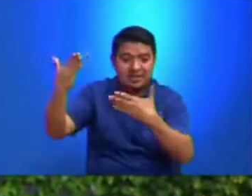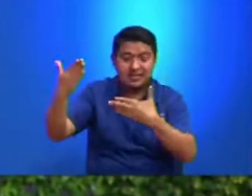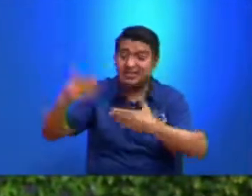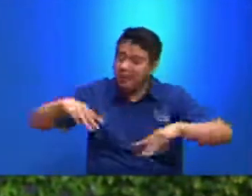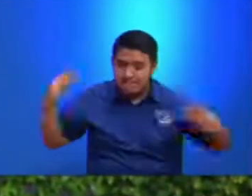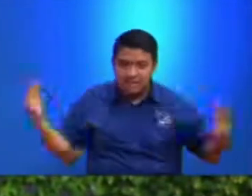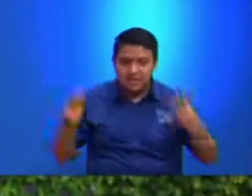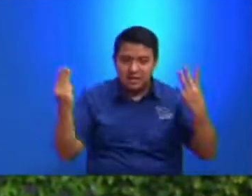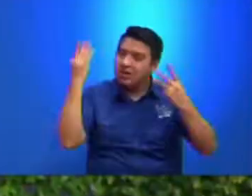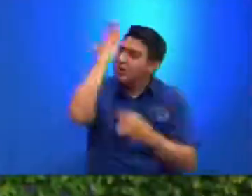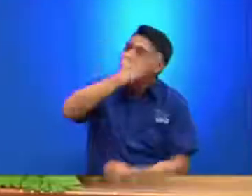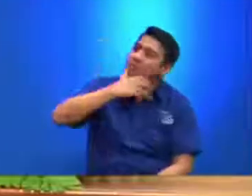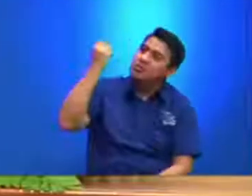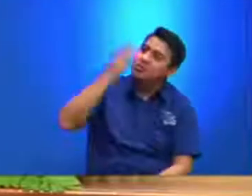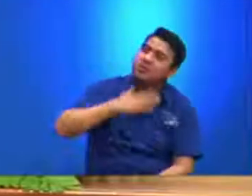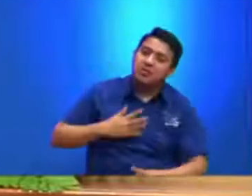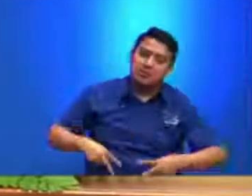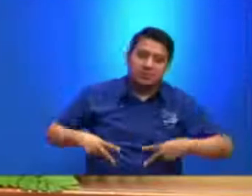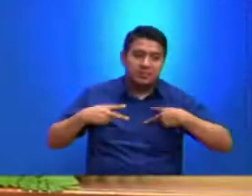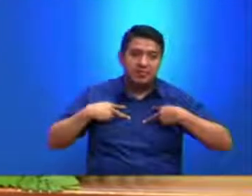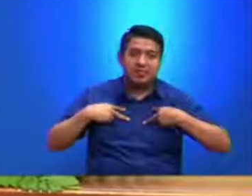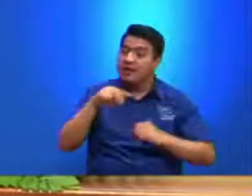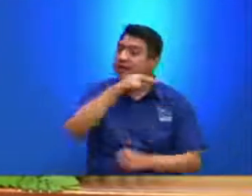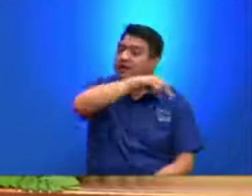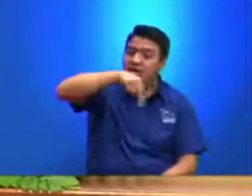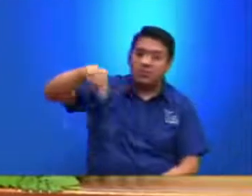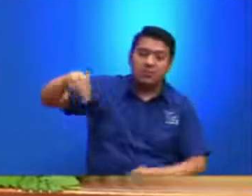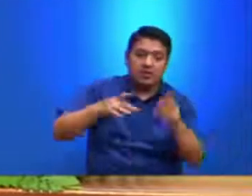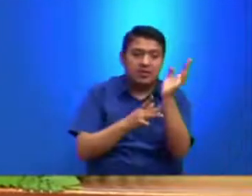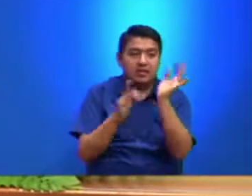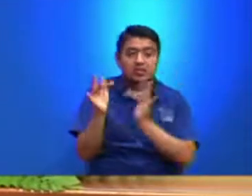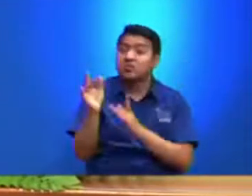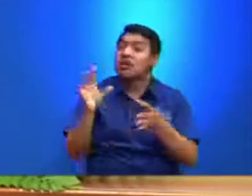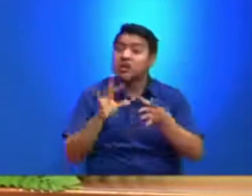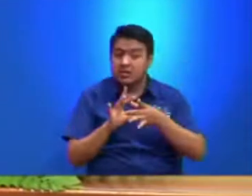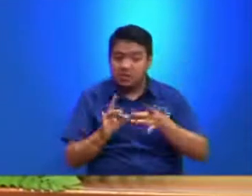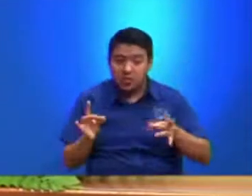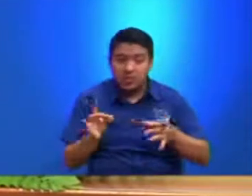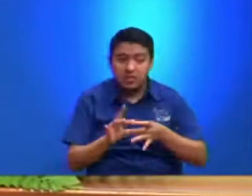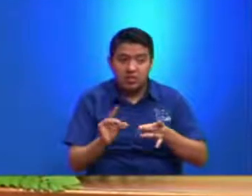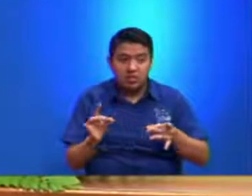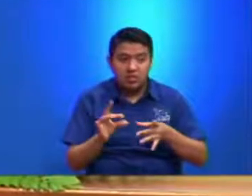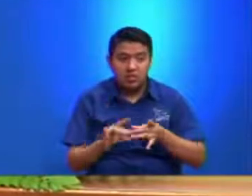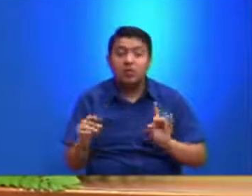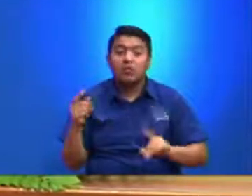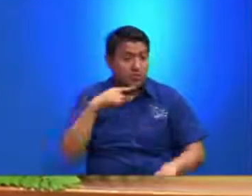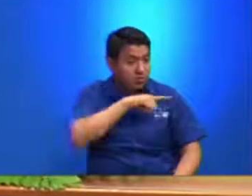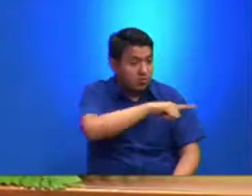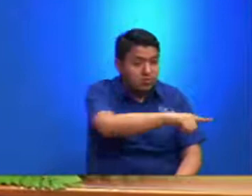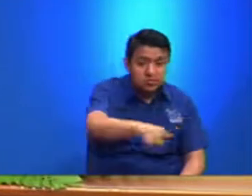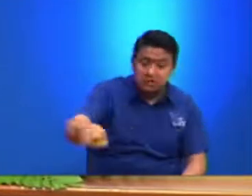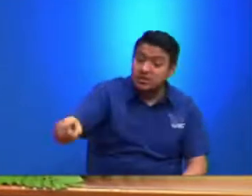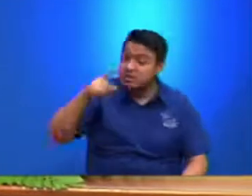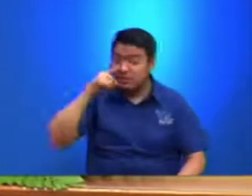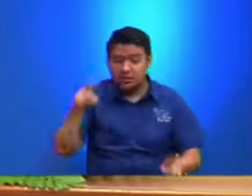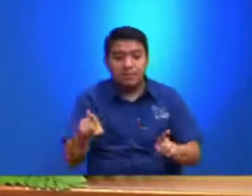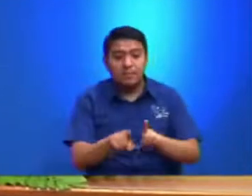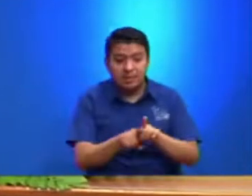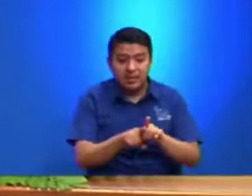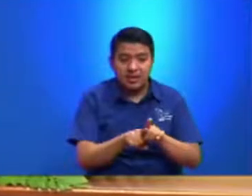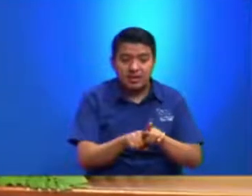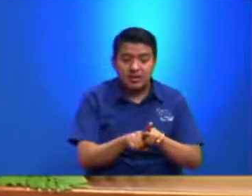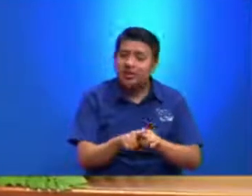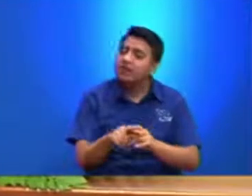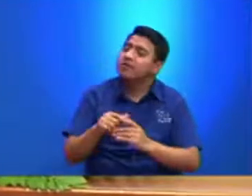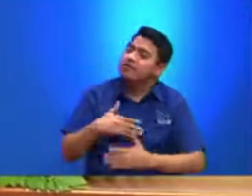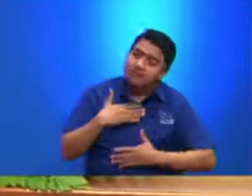vida. Así que, en el nombre de Jesús les cuento para que ustedes también confíen siempre en